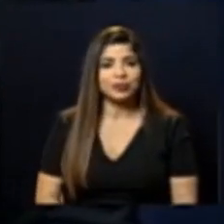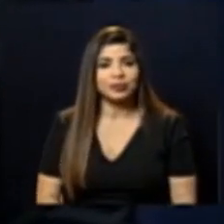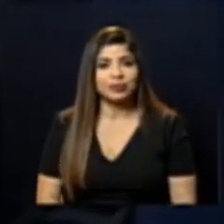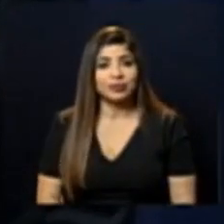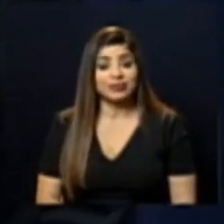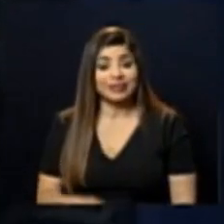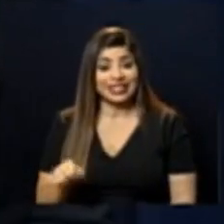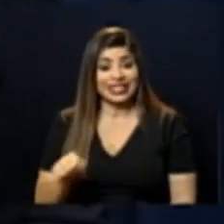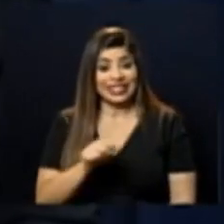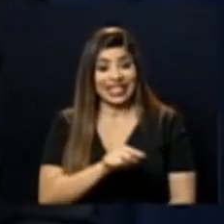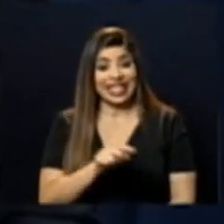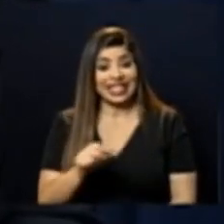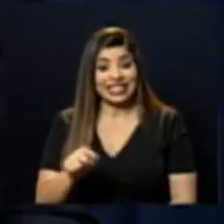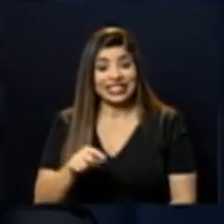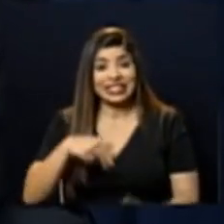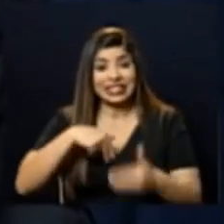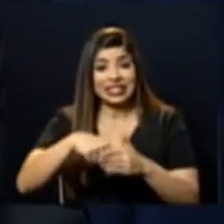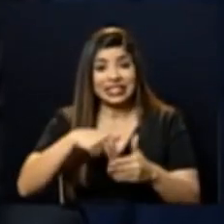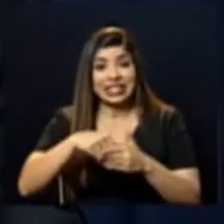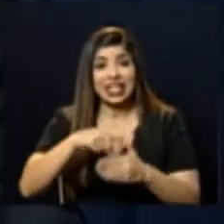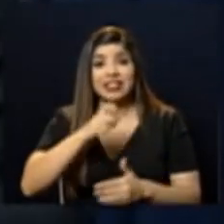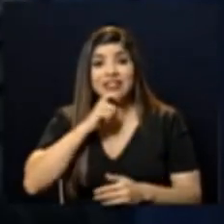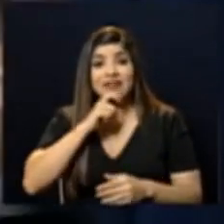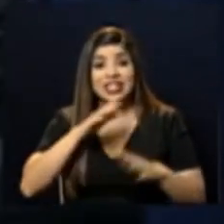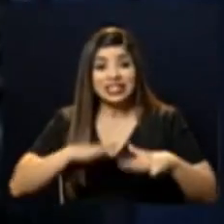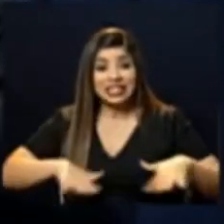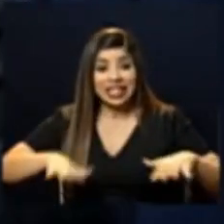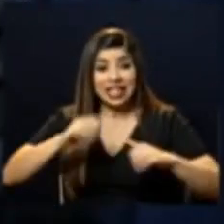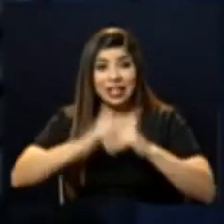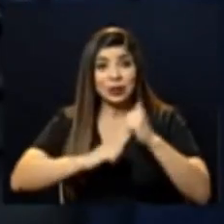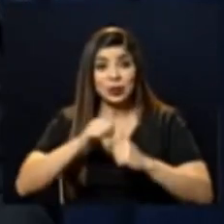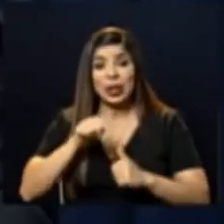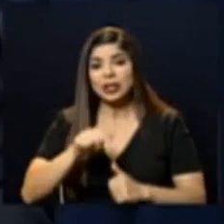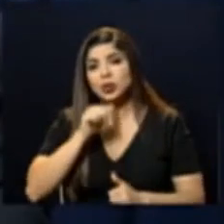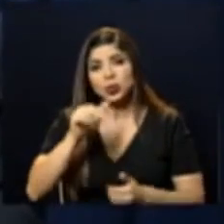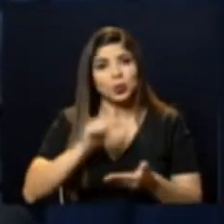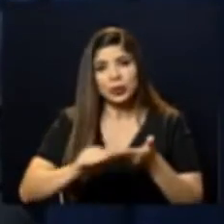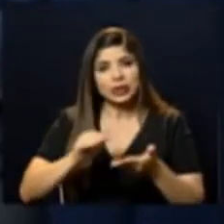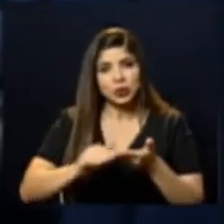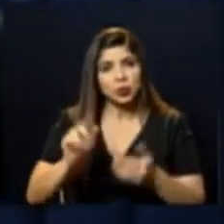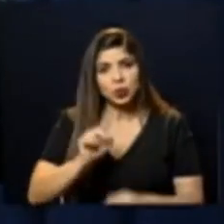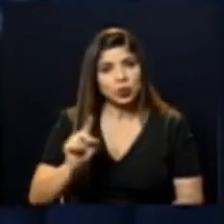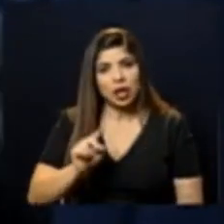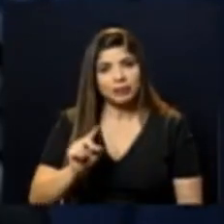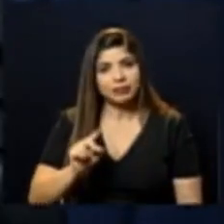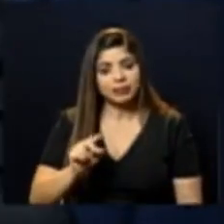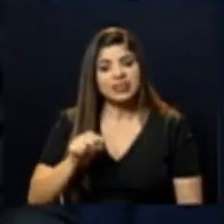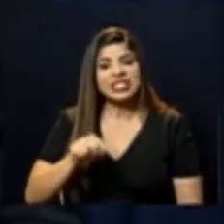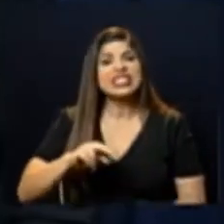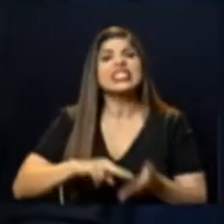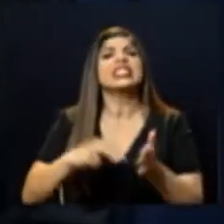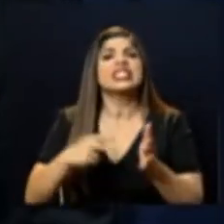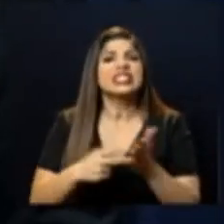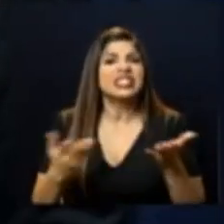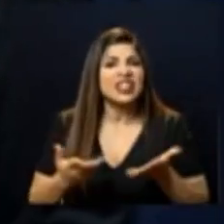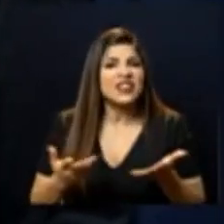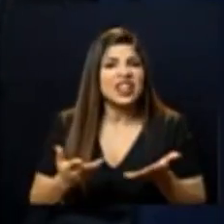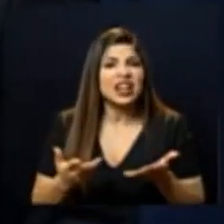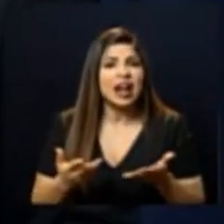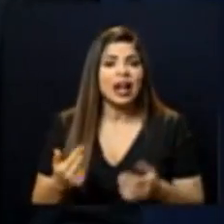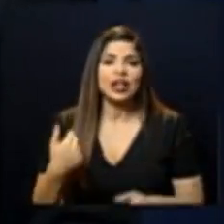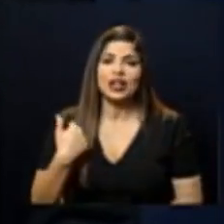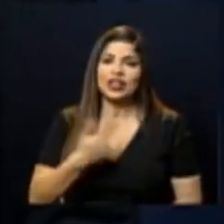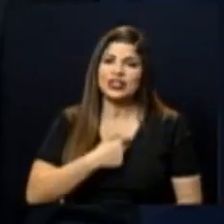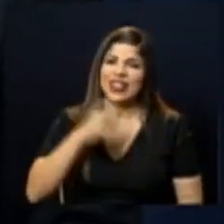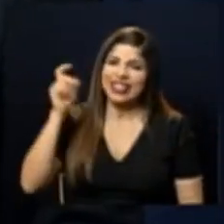Que estas sean dificultades estructurales no es una excusa. Lo que significa es que